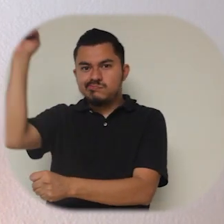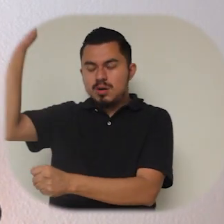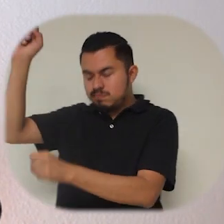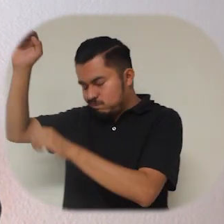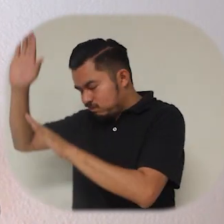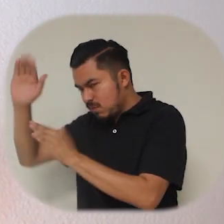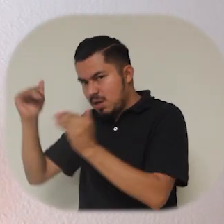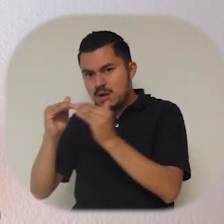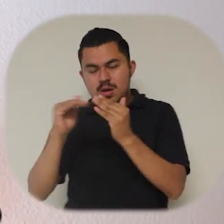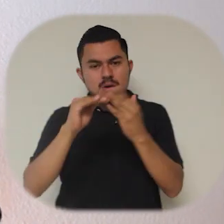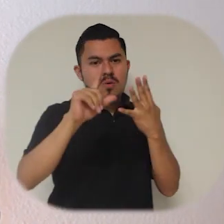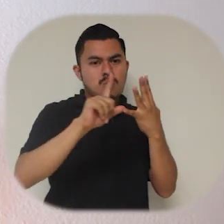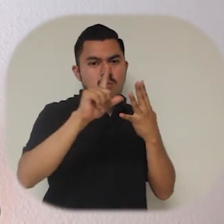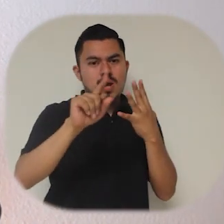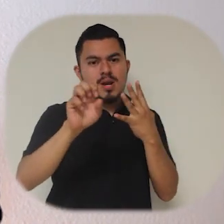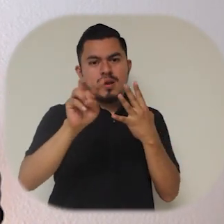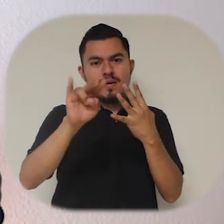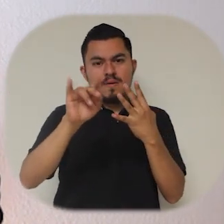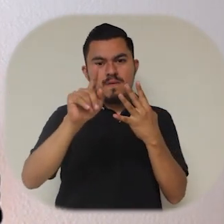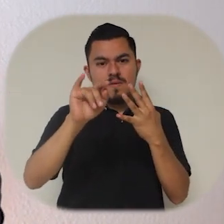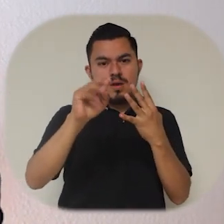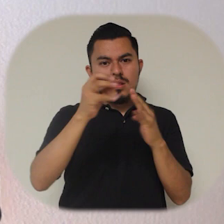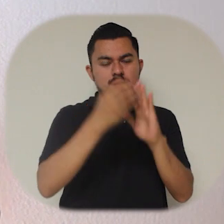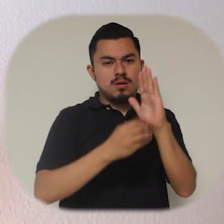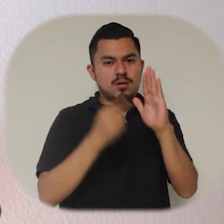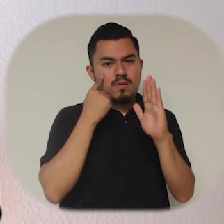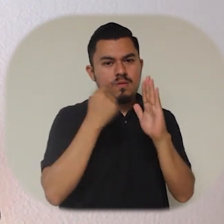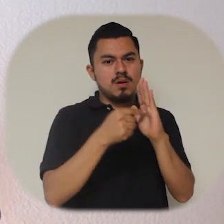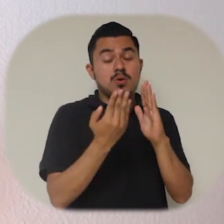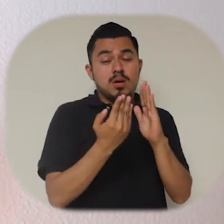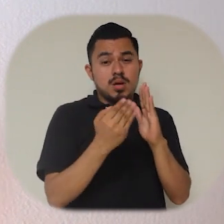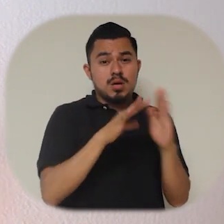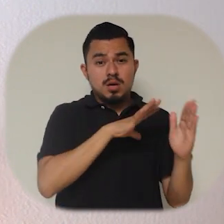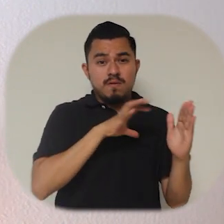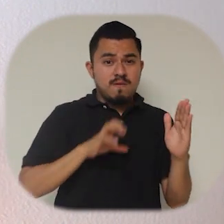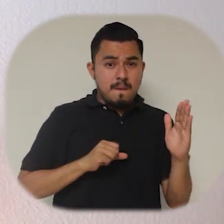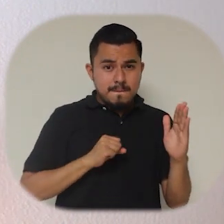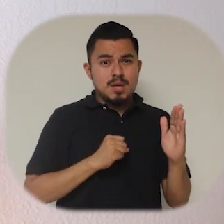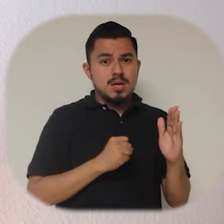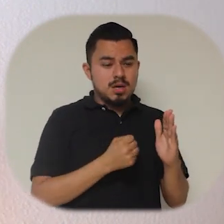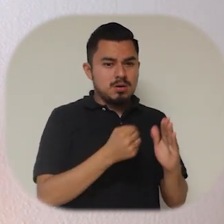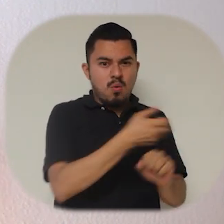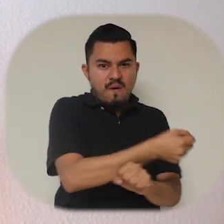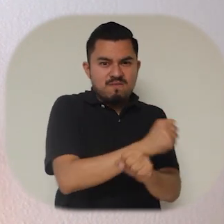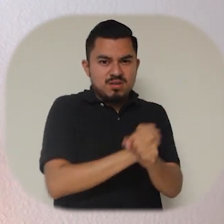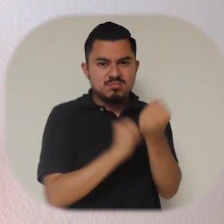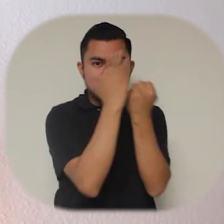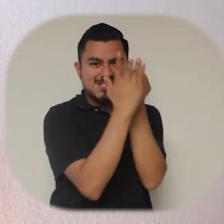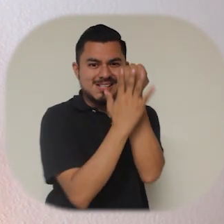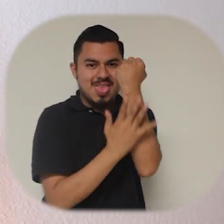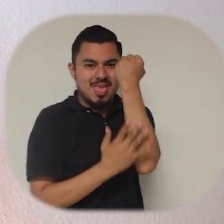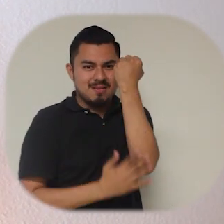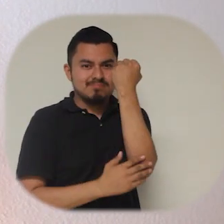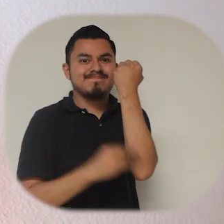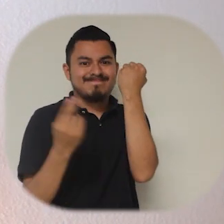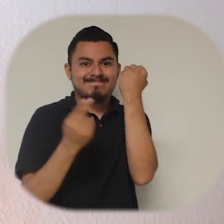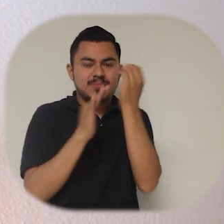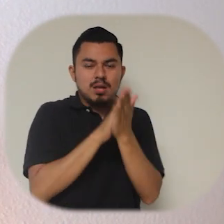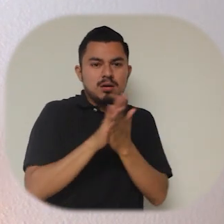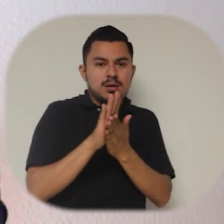los líderes de las familias, ellos daban una ofrenda de sangre. Así que podemos ver que todo esto